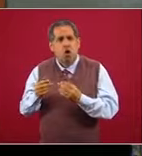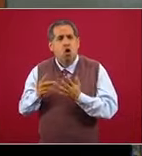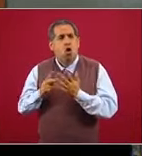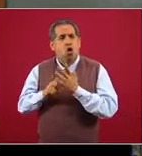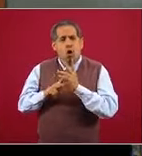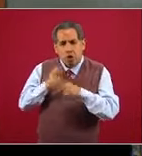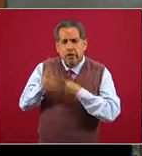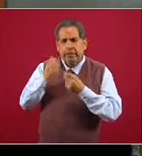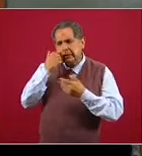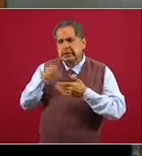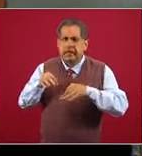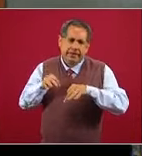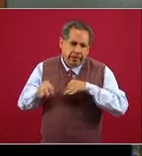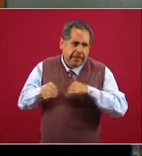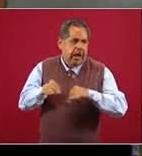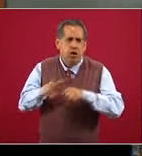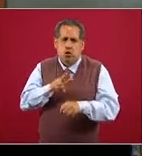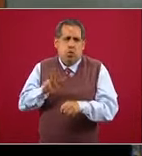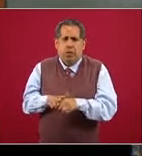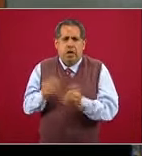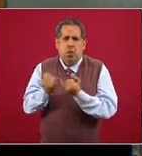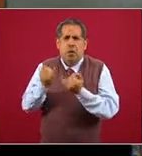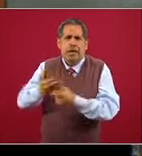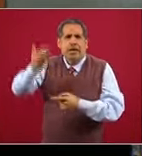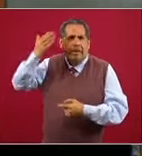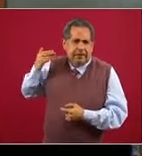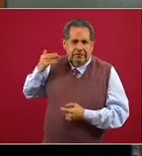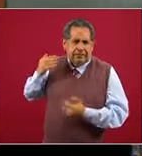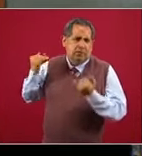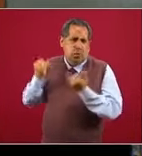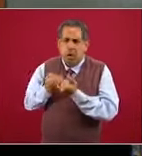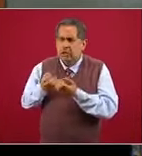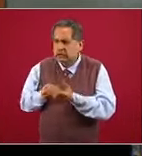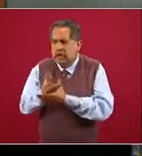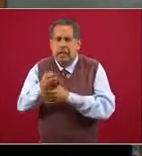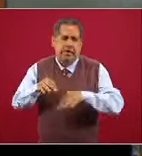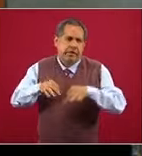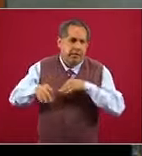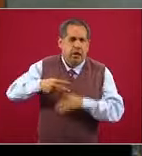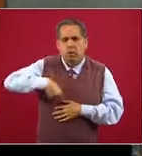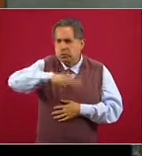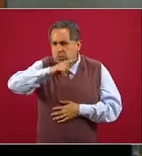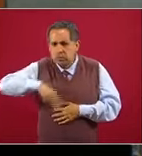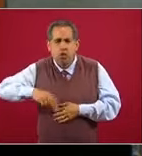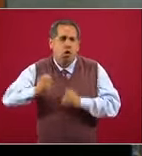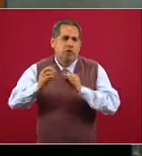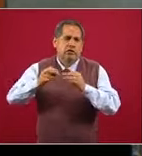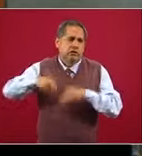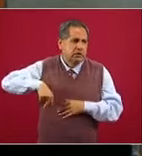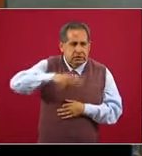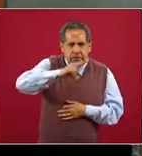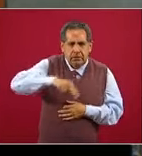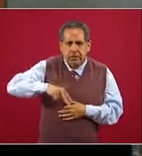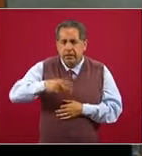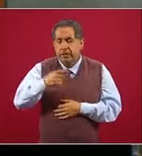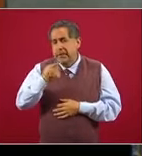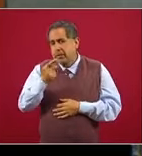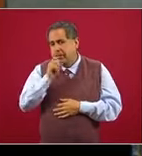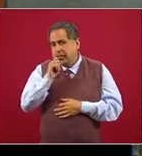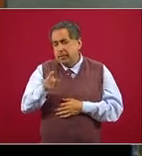volver a sus actividades cotidianas, y esto implica, bueno, ir al trabajo, ir a la oficina, pero también